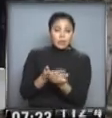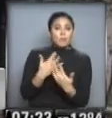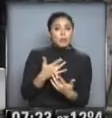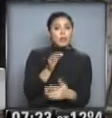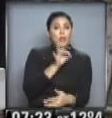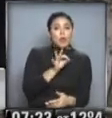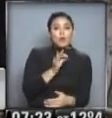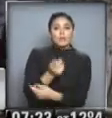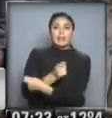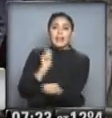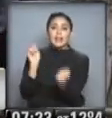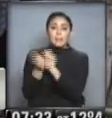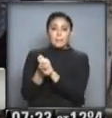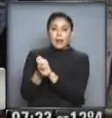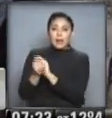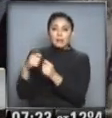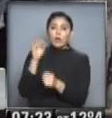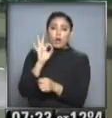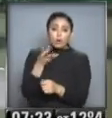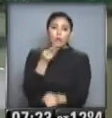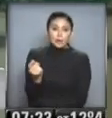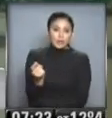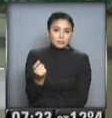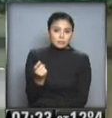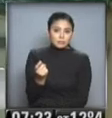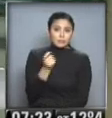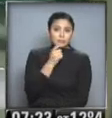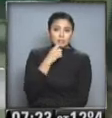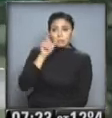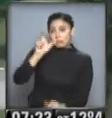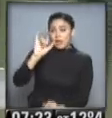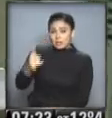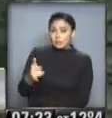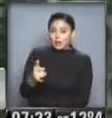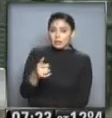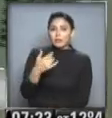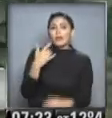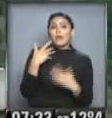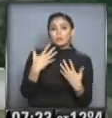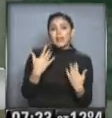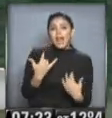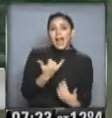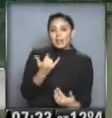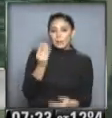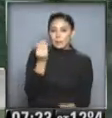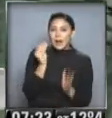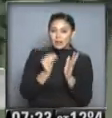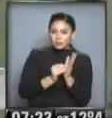bien cambiarlos en el mercado o comprar algo con eso, si alguien se lo acepta. Obviamente va a haber un precio de negociación por